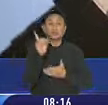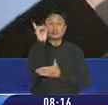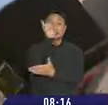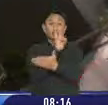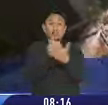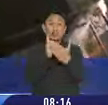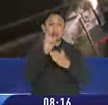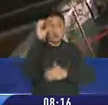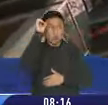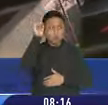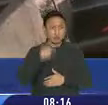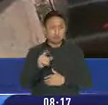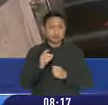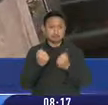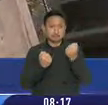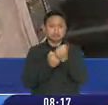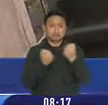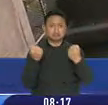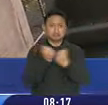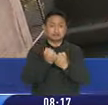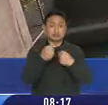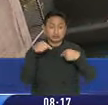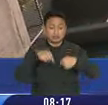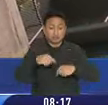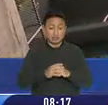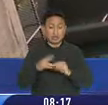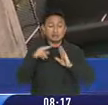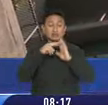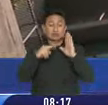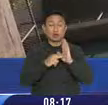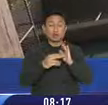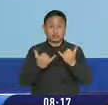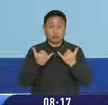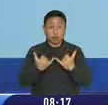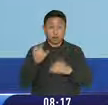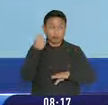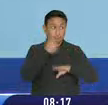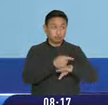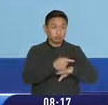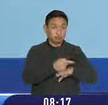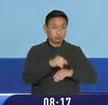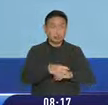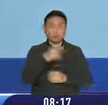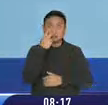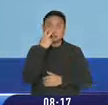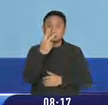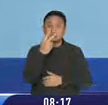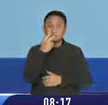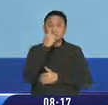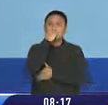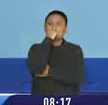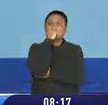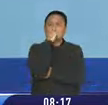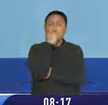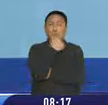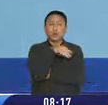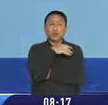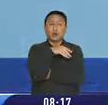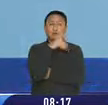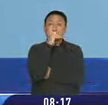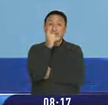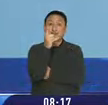en criterios de sostenibilidad, tal y como lo establece la normativa vigente, y que a simple vista ya se ve como un edificio que combina